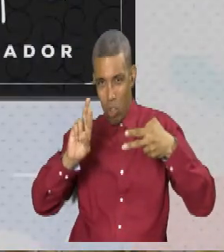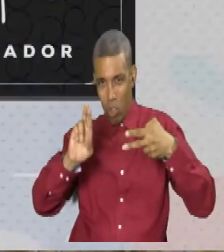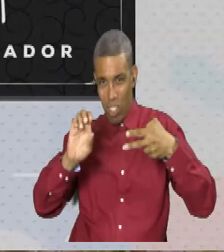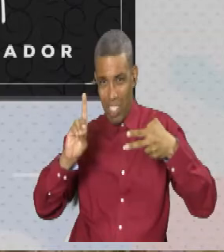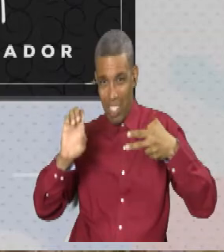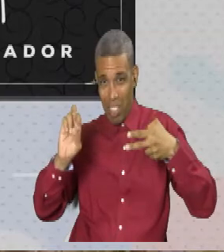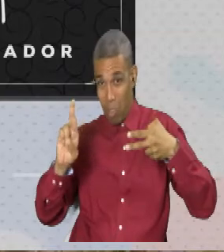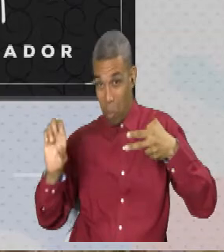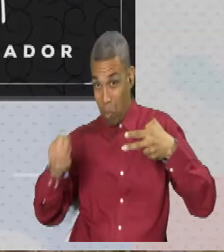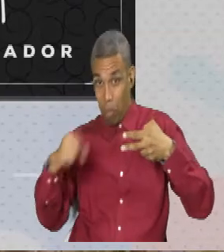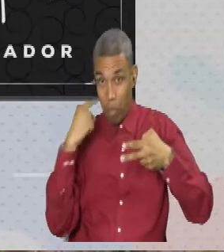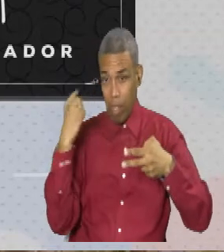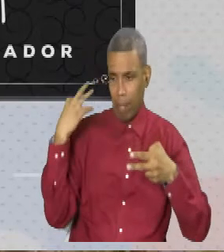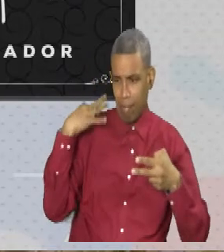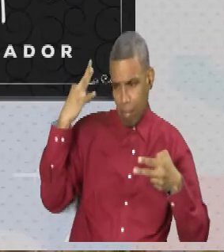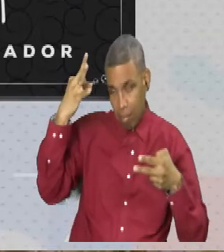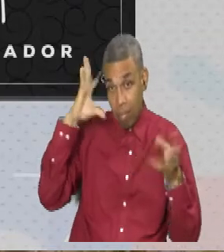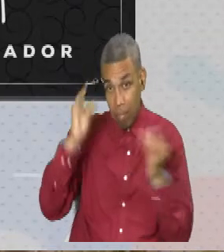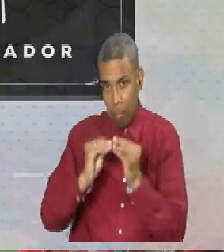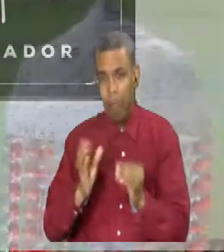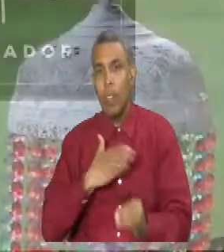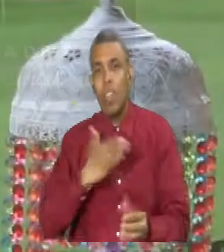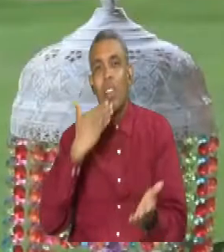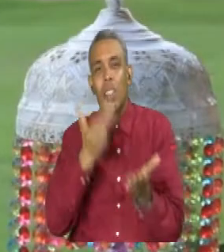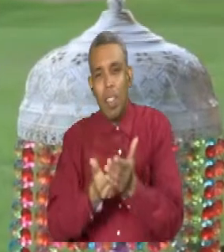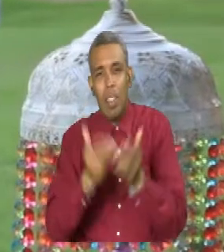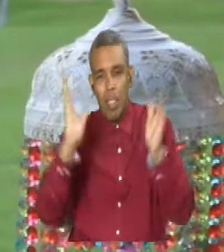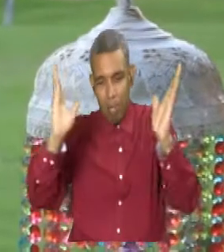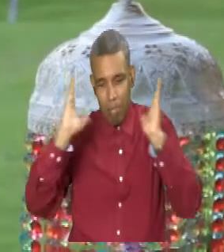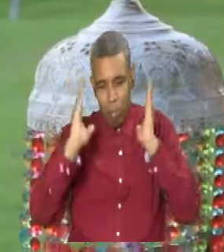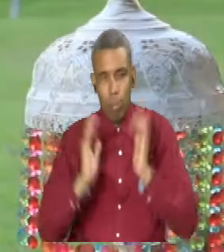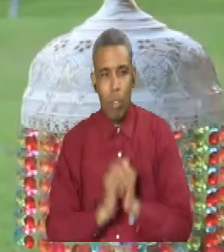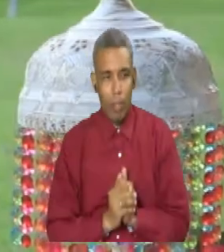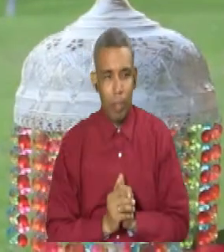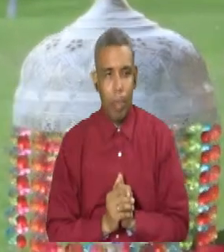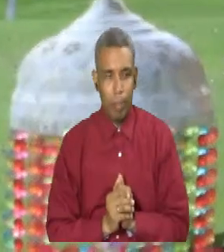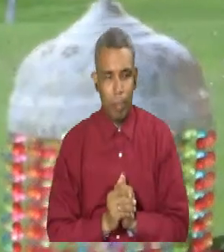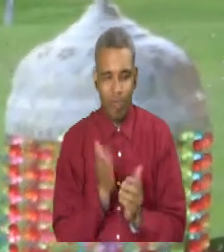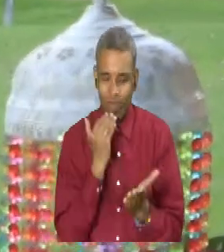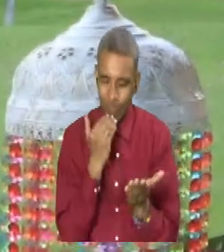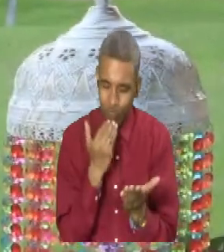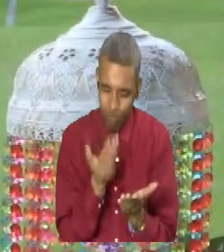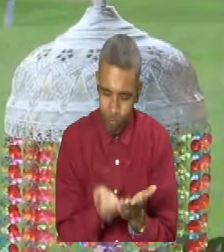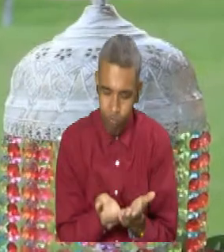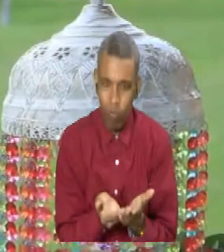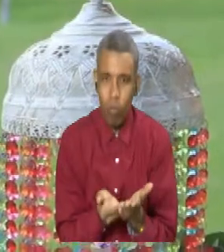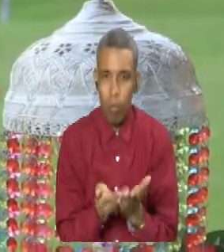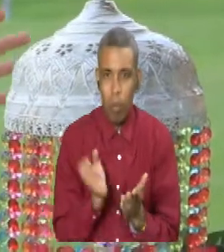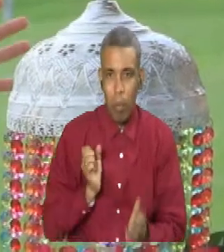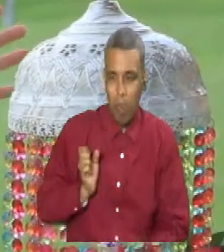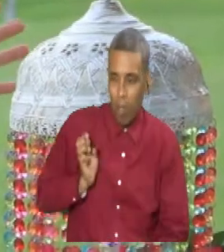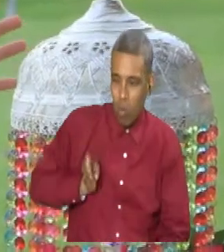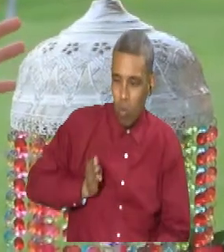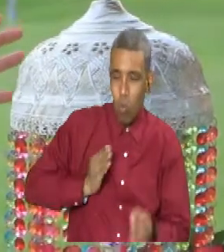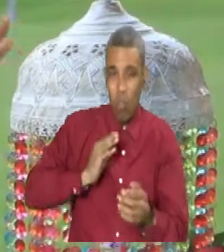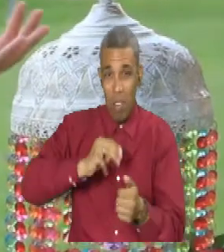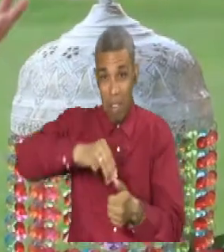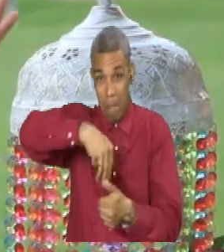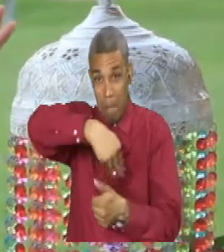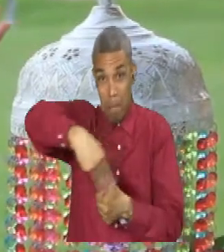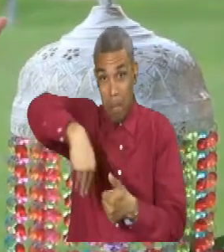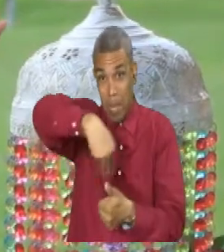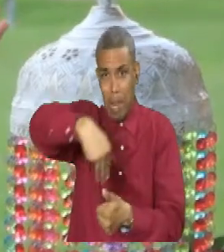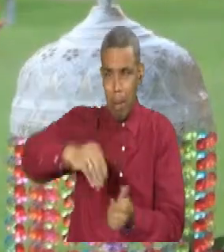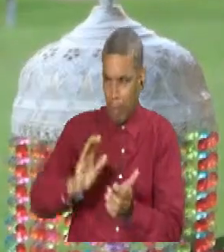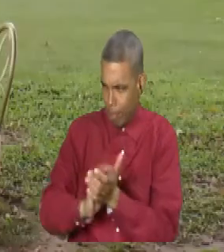ustedes muchísimas gracias por acompañarnos. Un saludo muy especial, por supuesto un agradecimiento también muy especial al Club Miramar, que nos prestó sus instalaciones